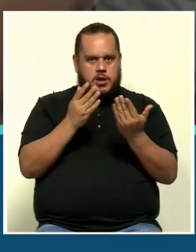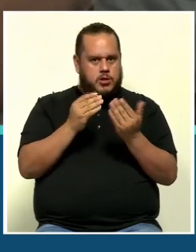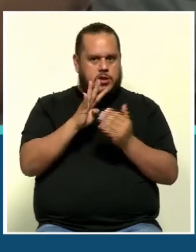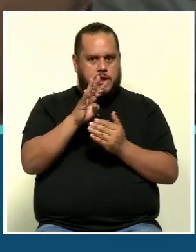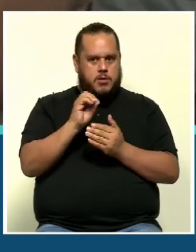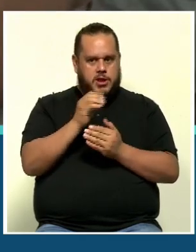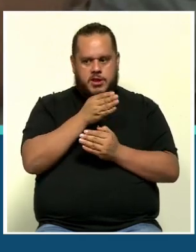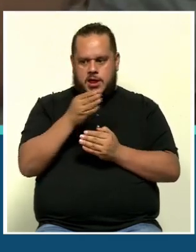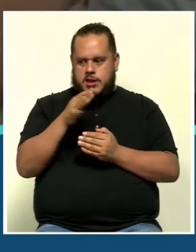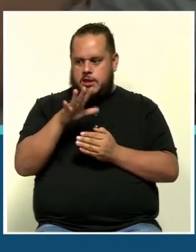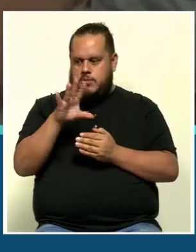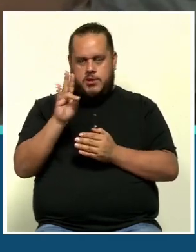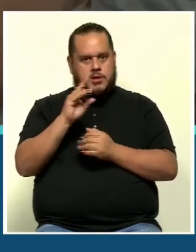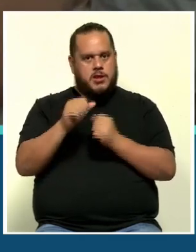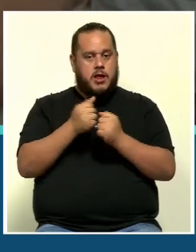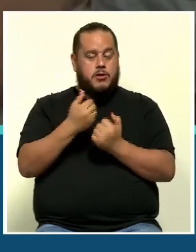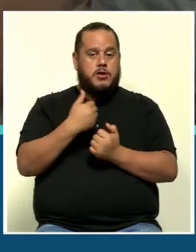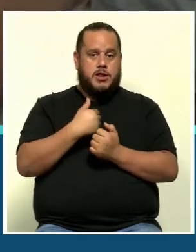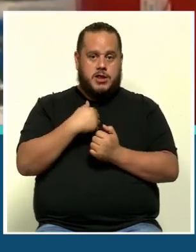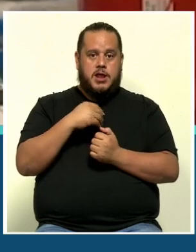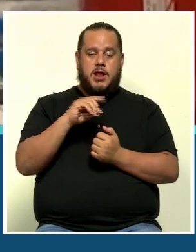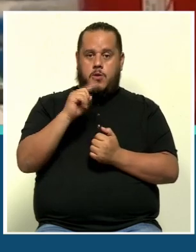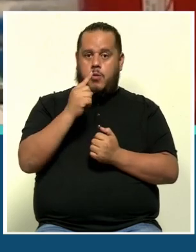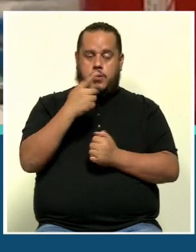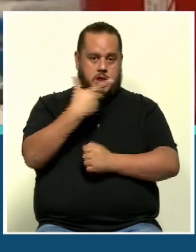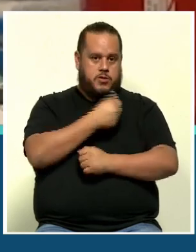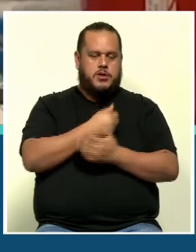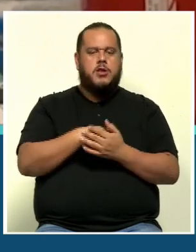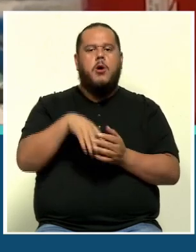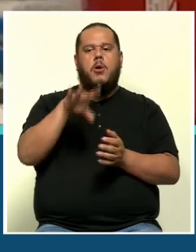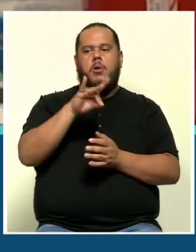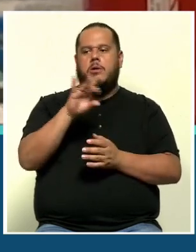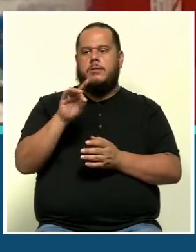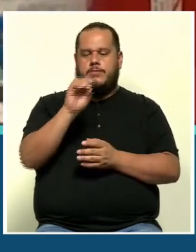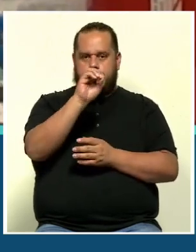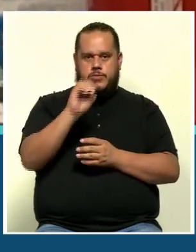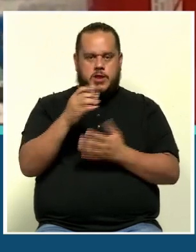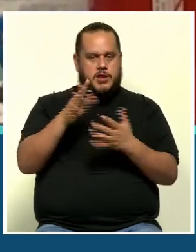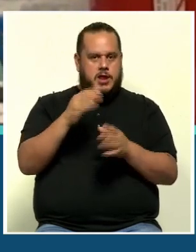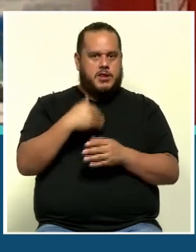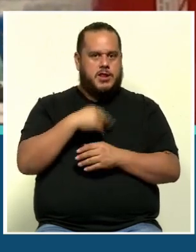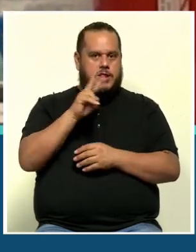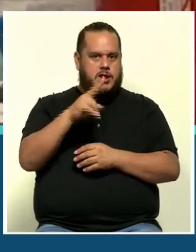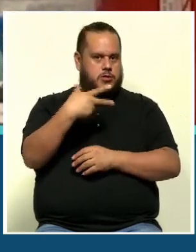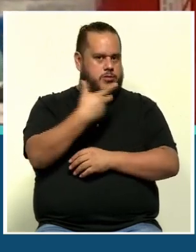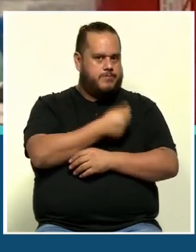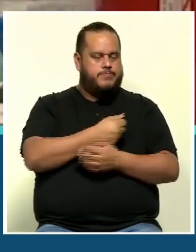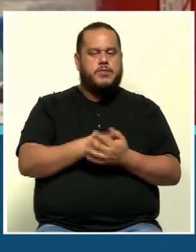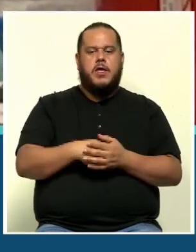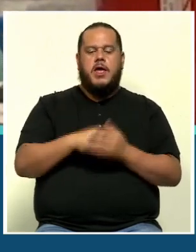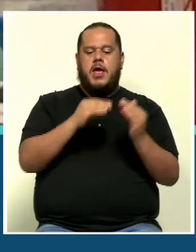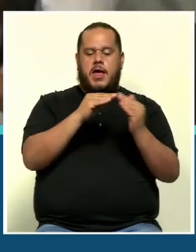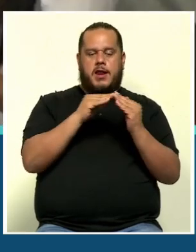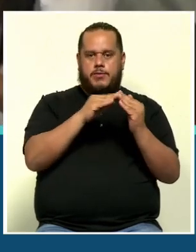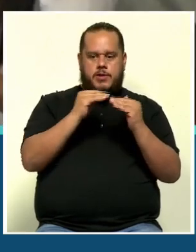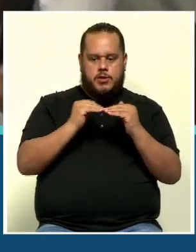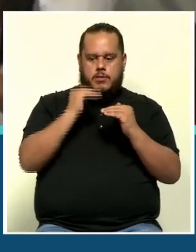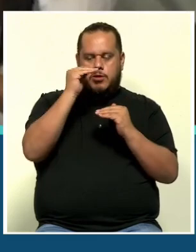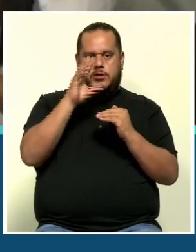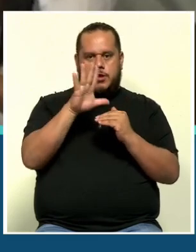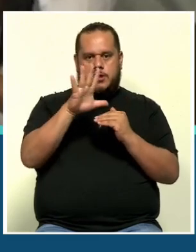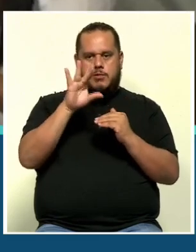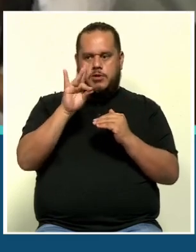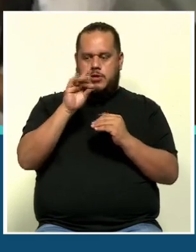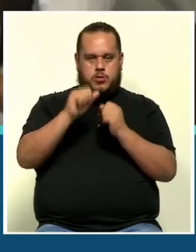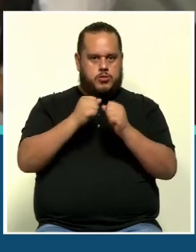a 57 años que tiene una dosis, mientras que un 88% ya cuenta con las dos. En la población mayor de 58 años,